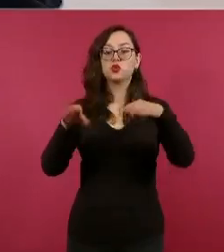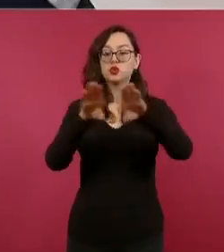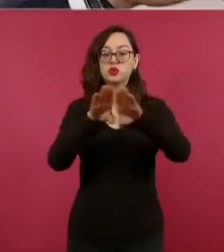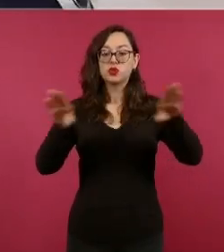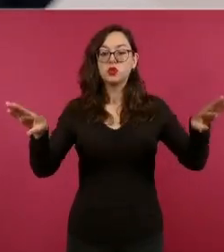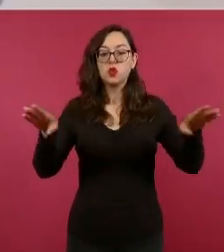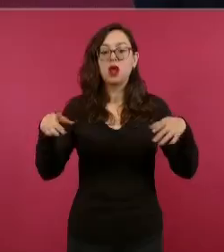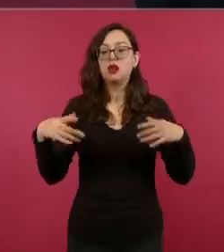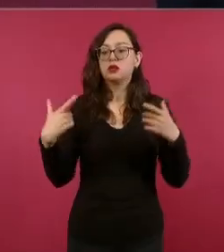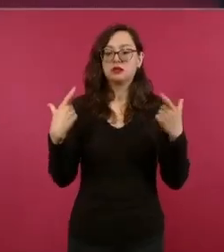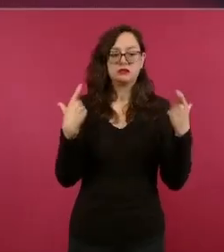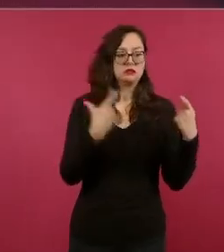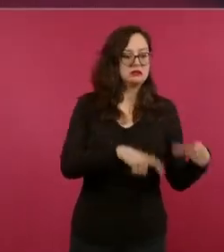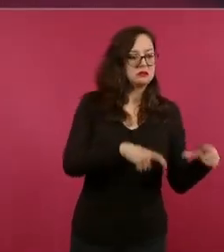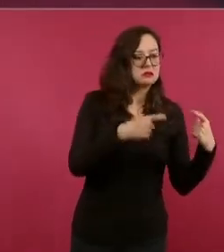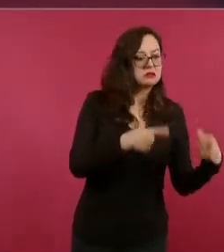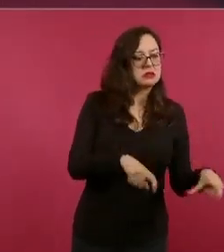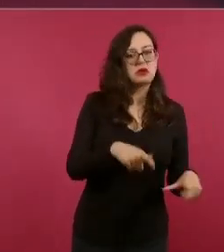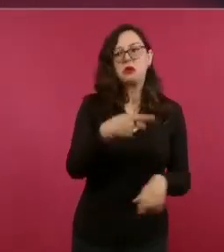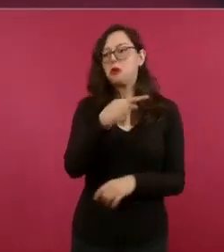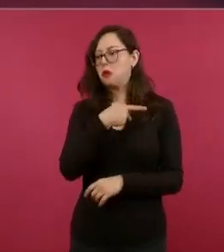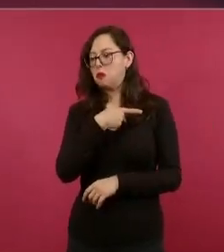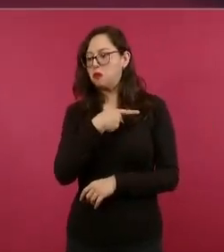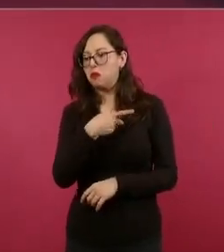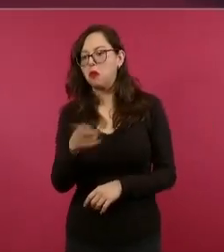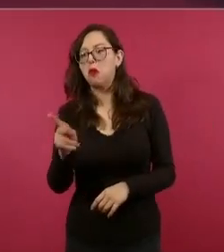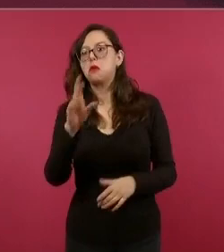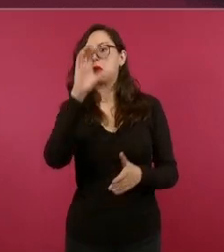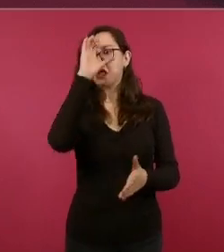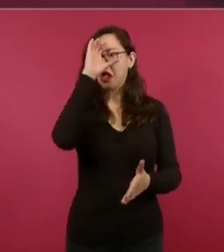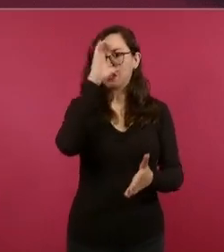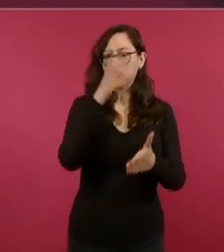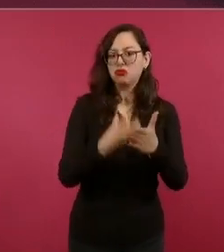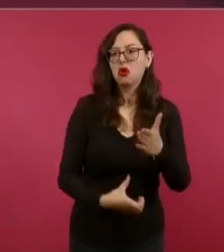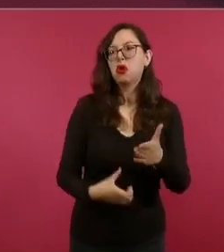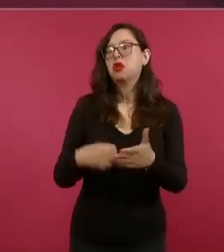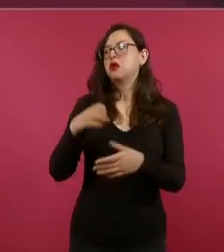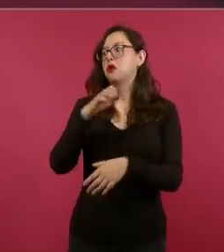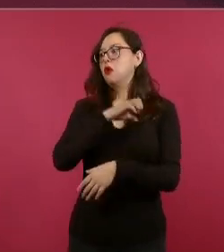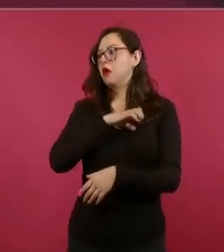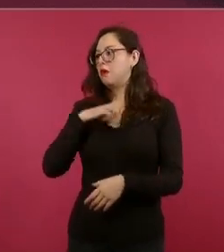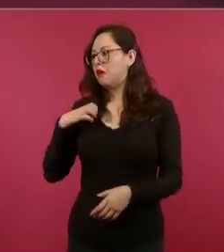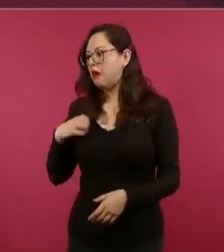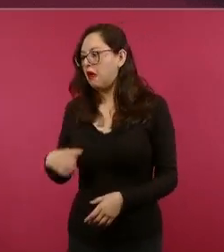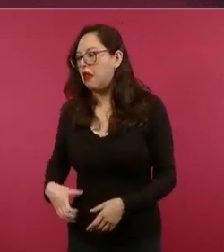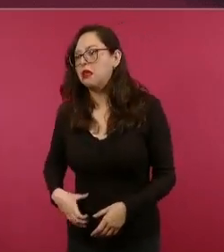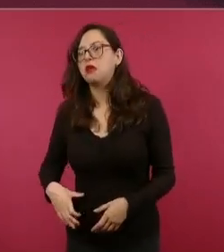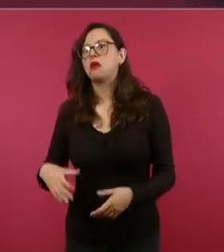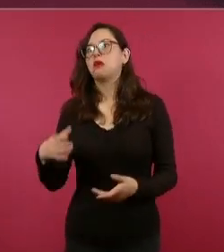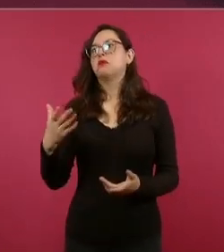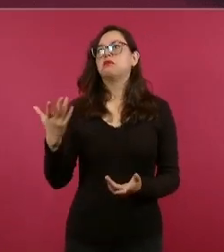para católicos y evangélicos y no creyentes,